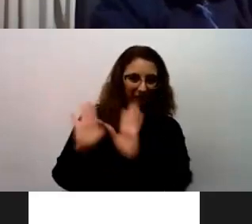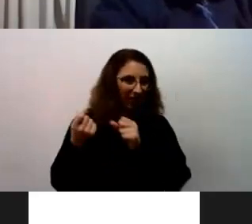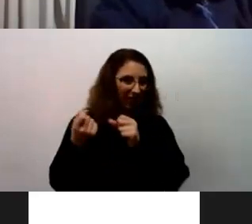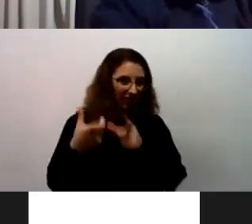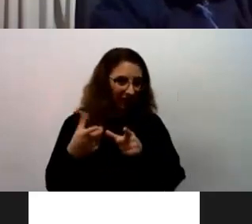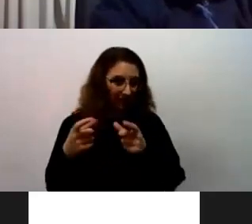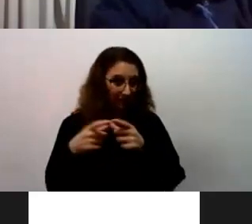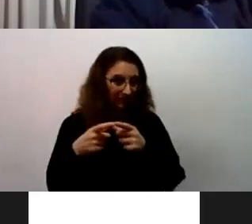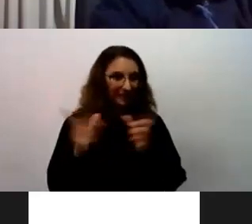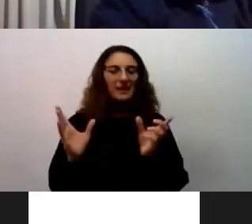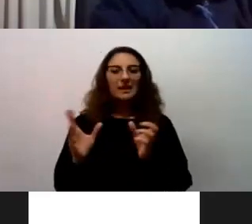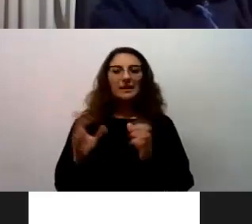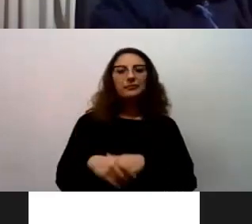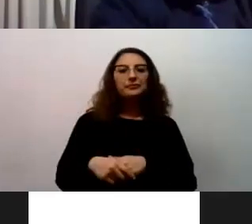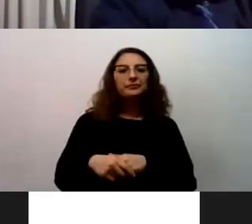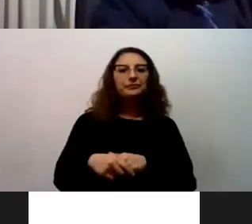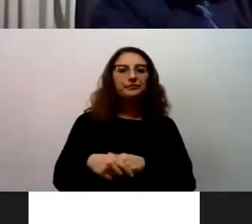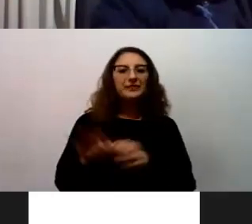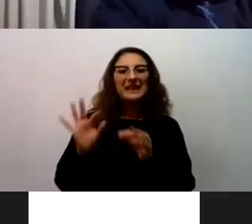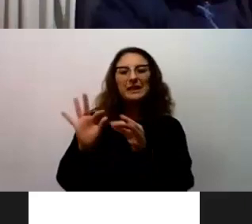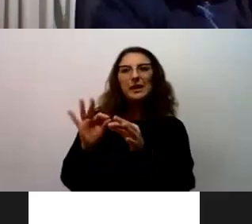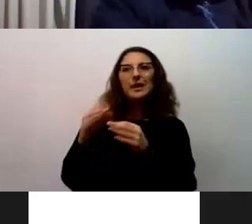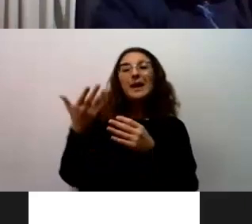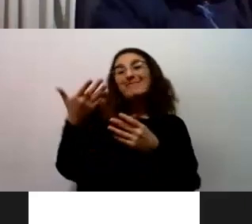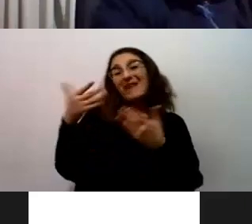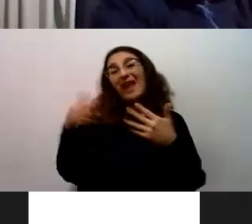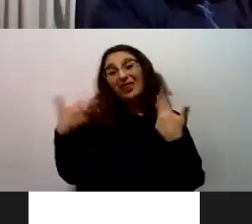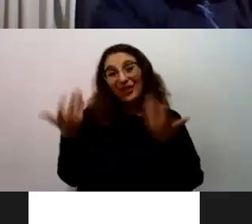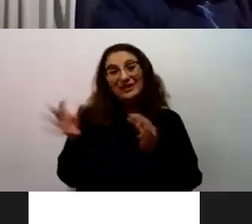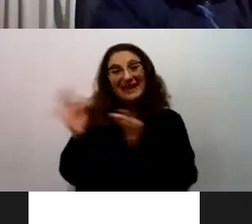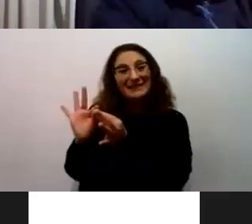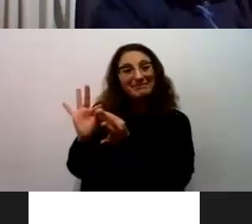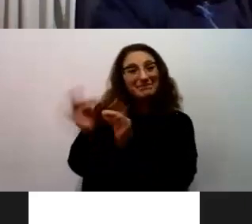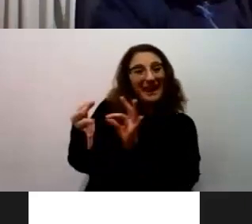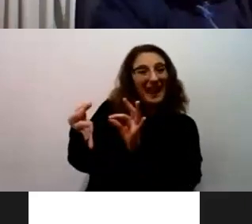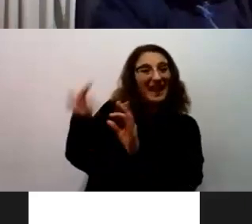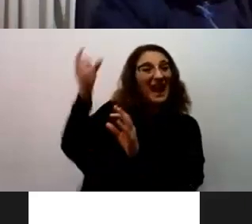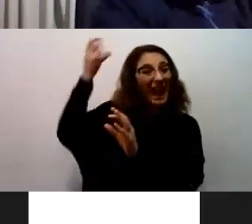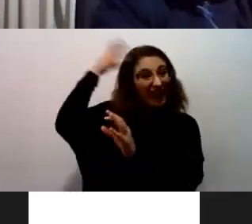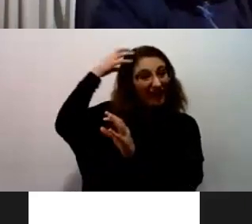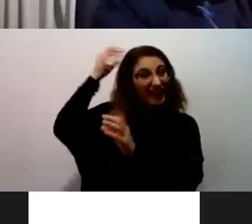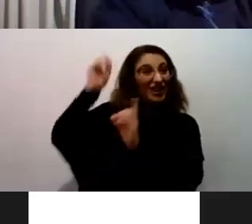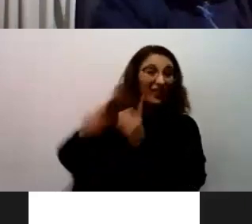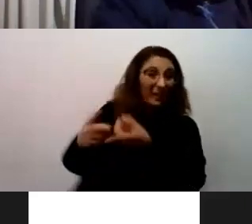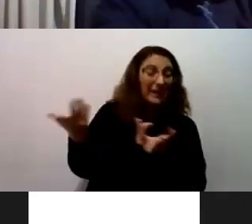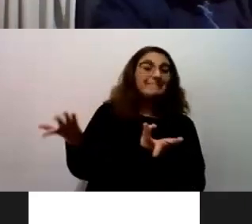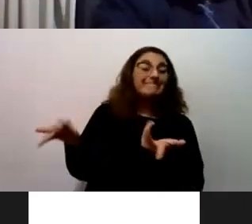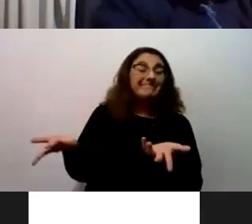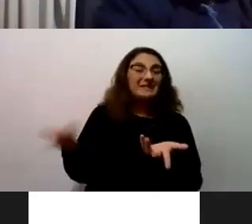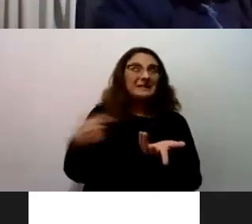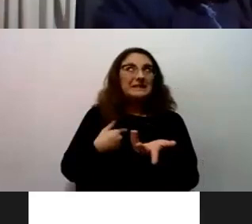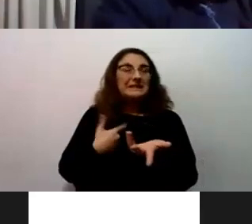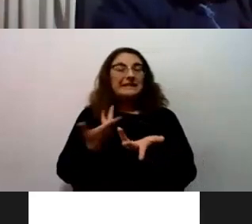están cercanas al baño, pero lamentablemente, por eso hice hincapié